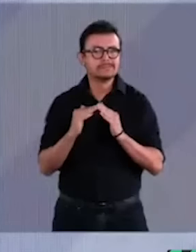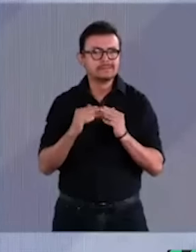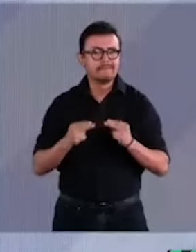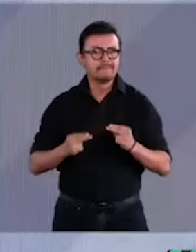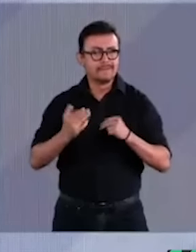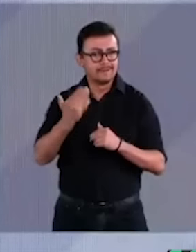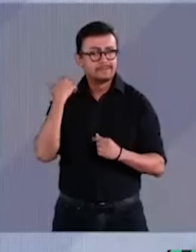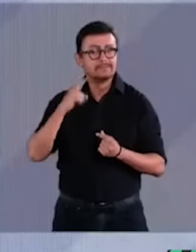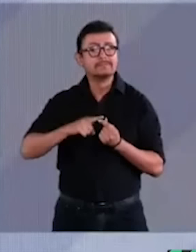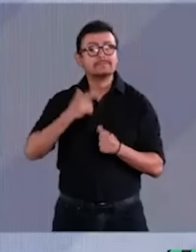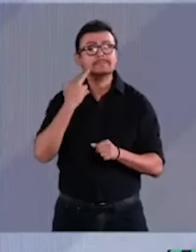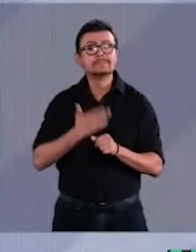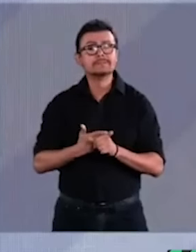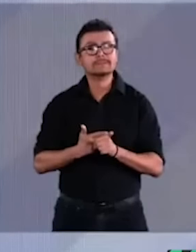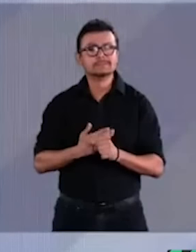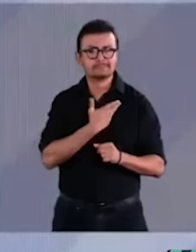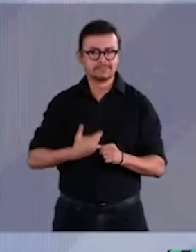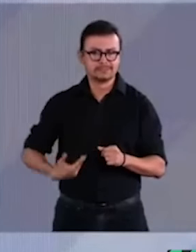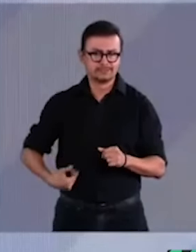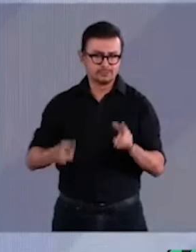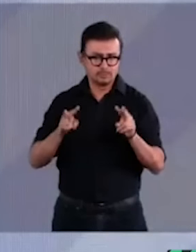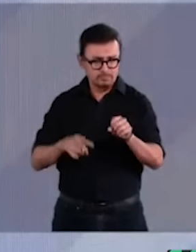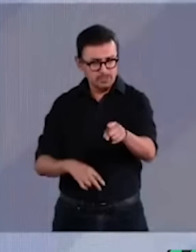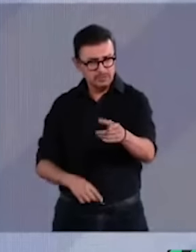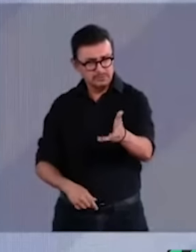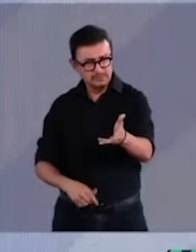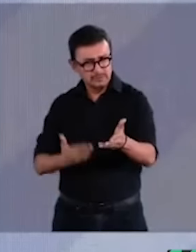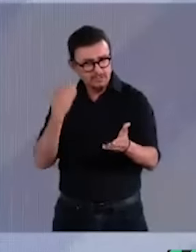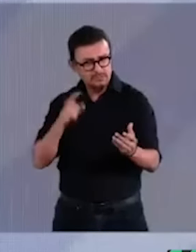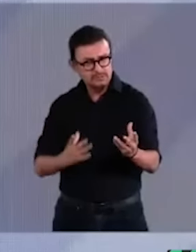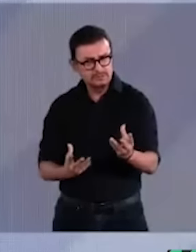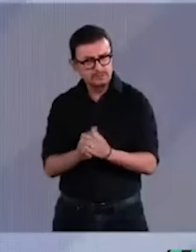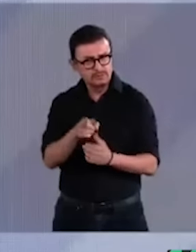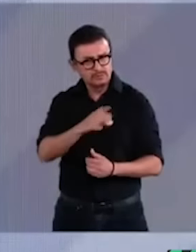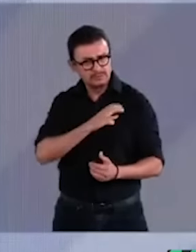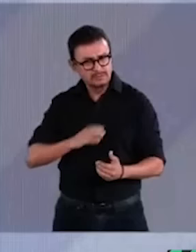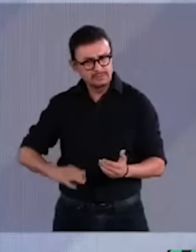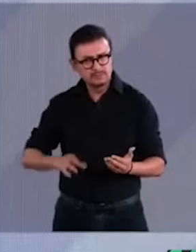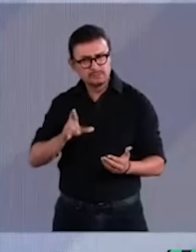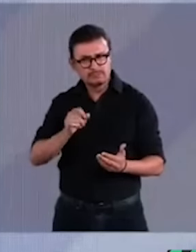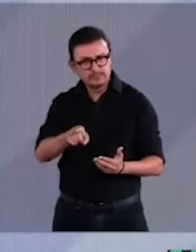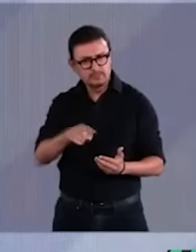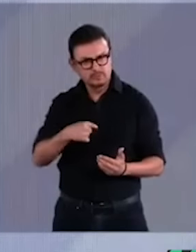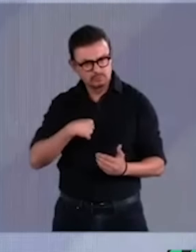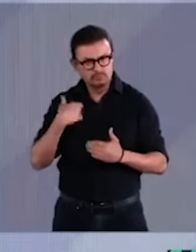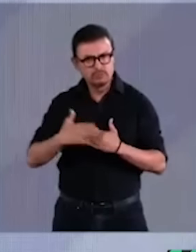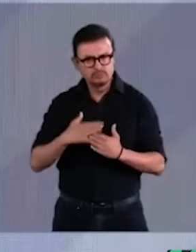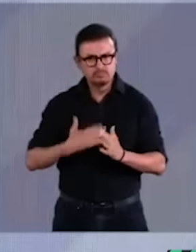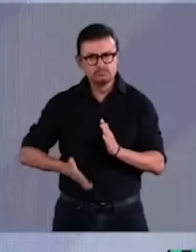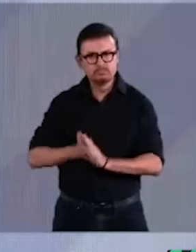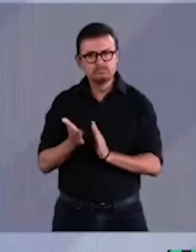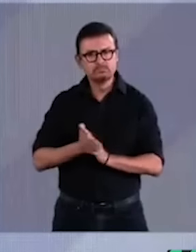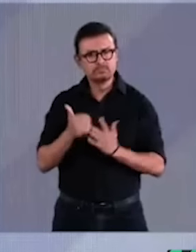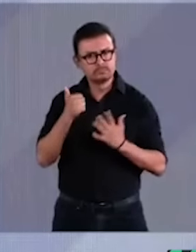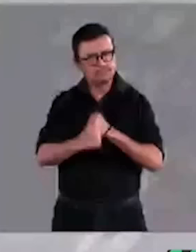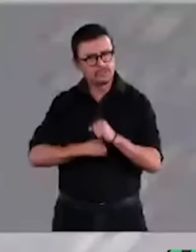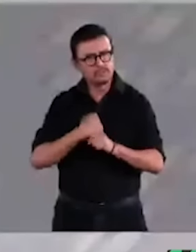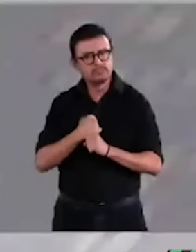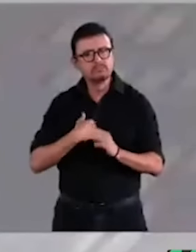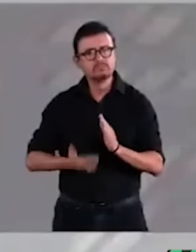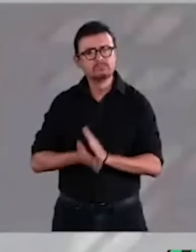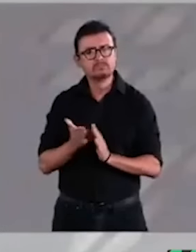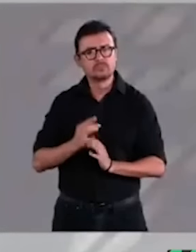Fox, en la que participó la candidata del PRIAN. Pero nosotros vamos a construir las viviendas en el próximo sexenio. Somos los únicos